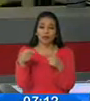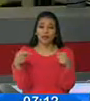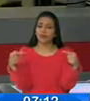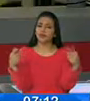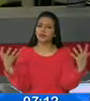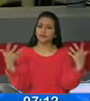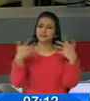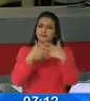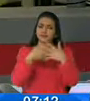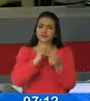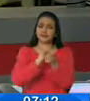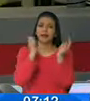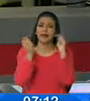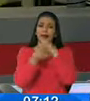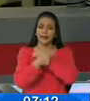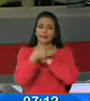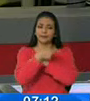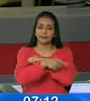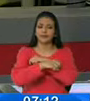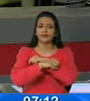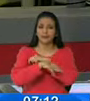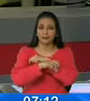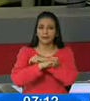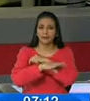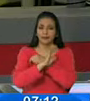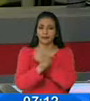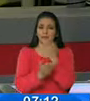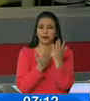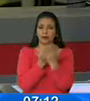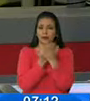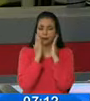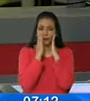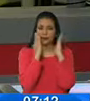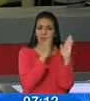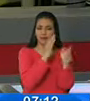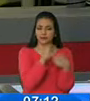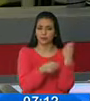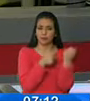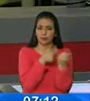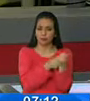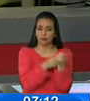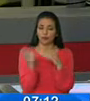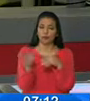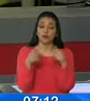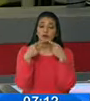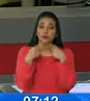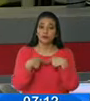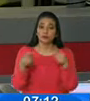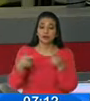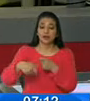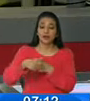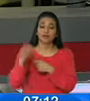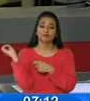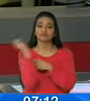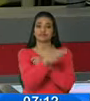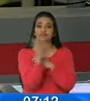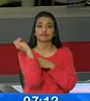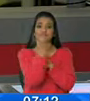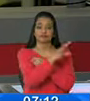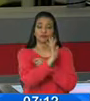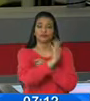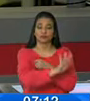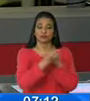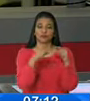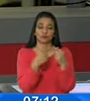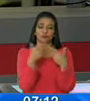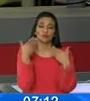unan al cambio promovido durante su campaña electoral. Adicionalmente, fustigó el lanzamiento de latas de atún a una de las sedes de su movimiento,